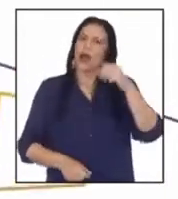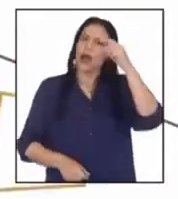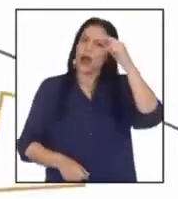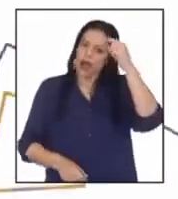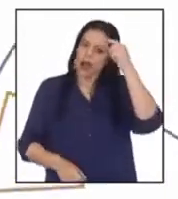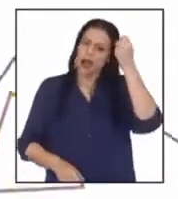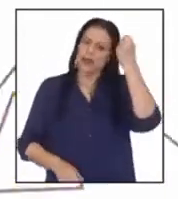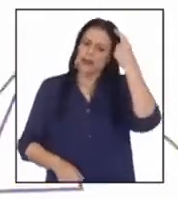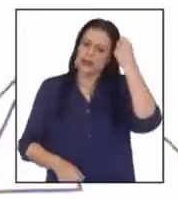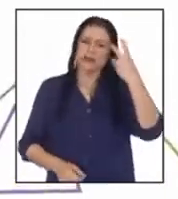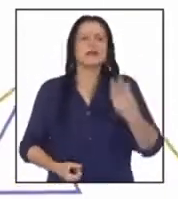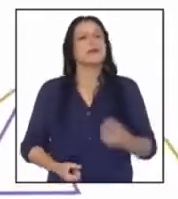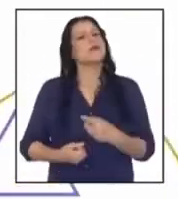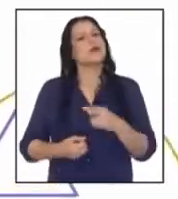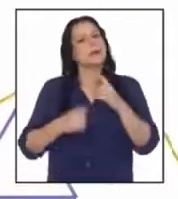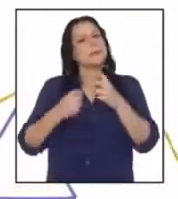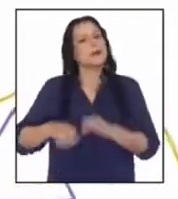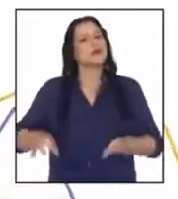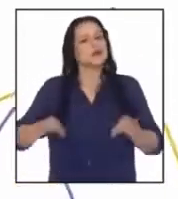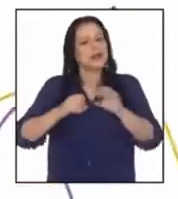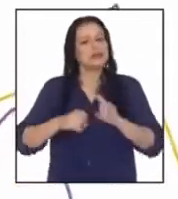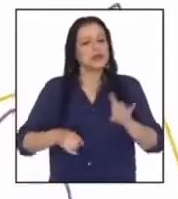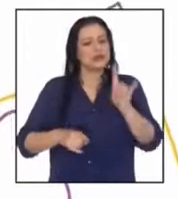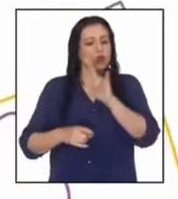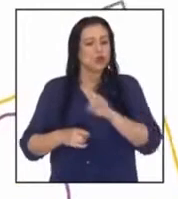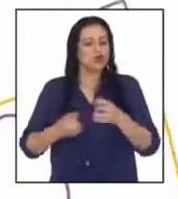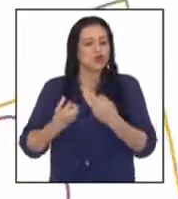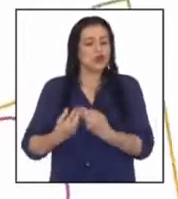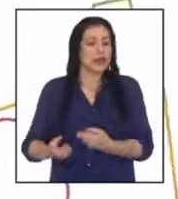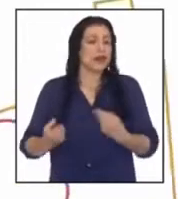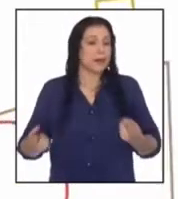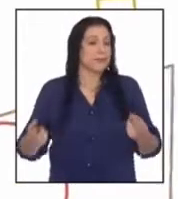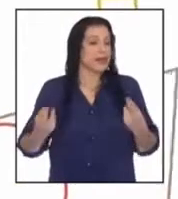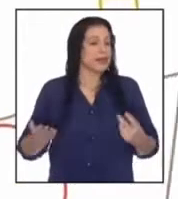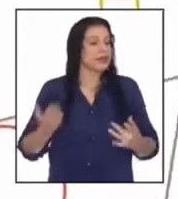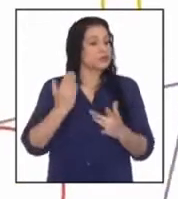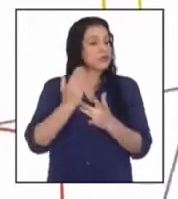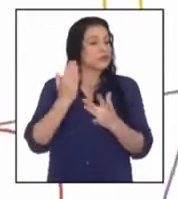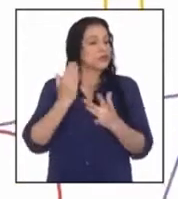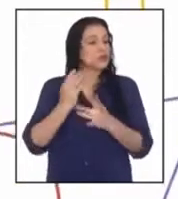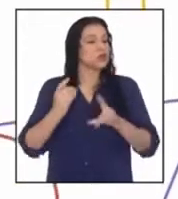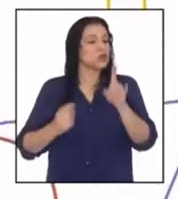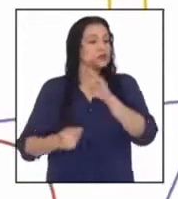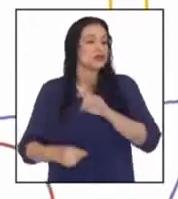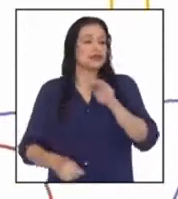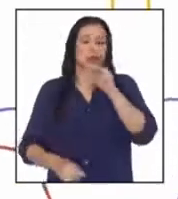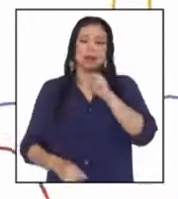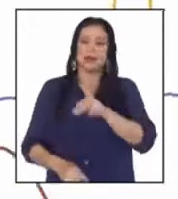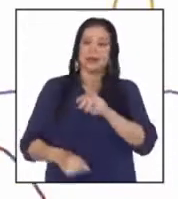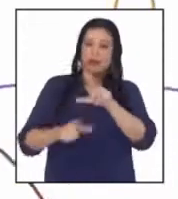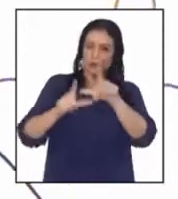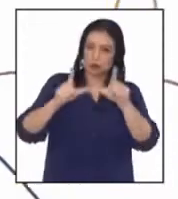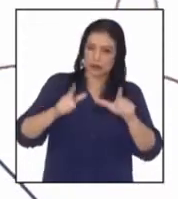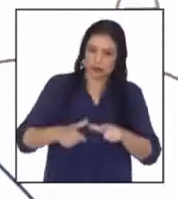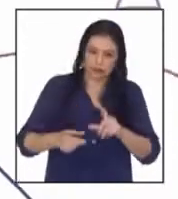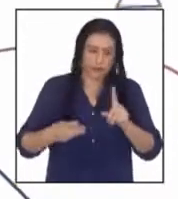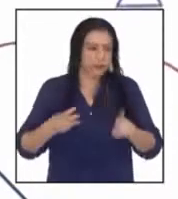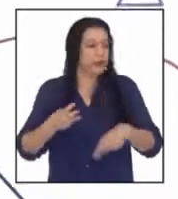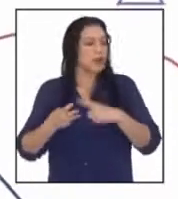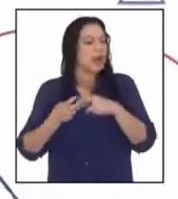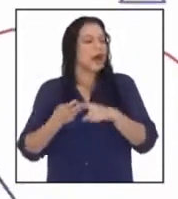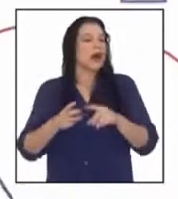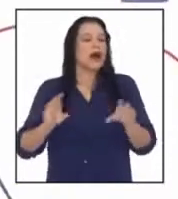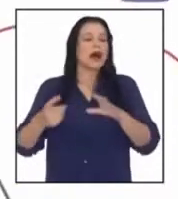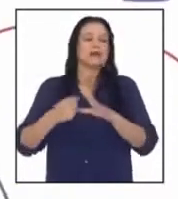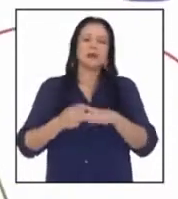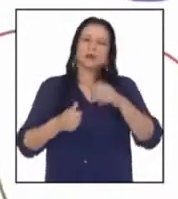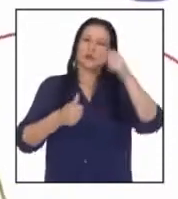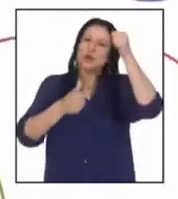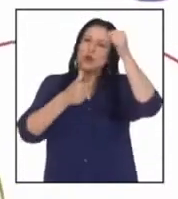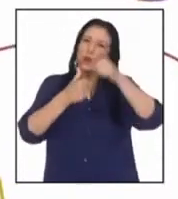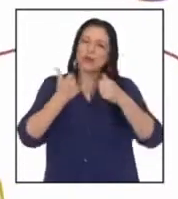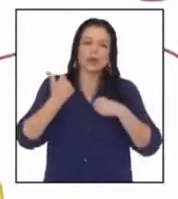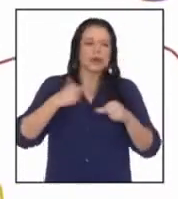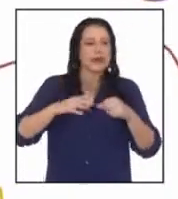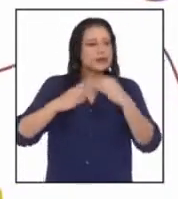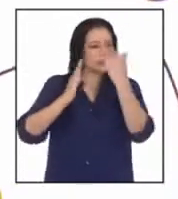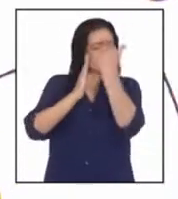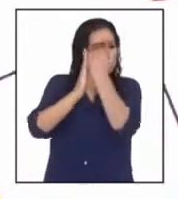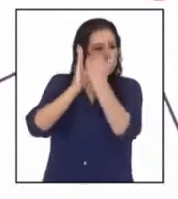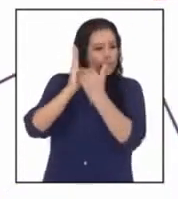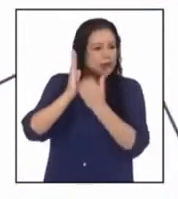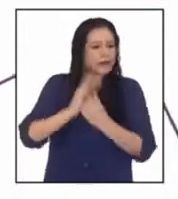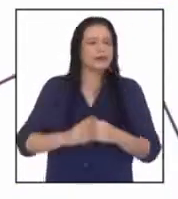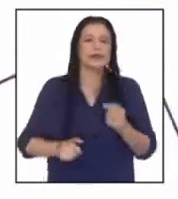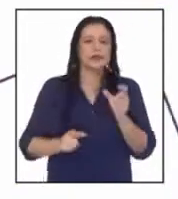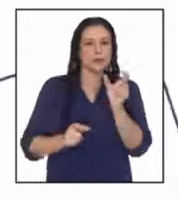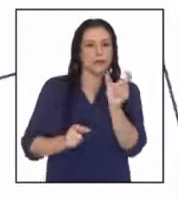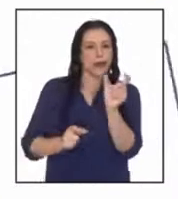importancia del uso de herramientas tecnológicas utilizando la medida de localización. Efectuamos un recuento de actividades a través de